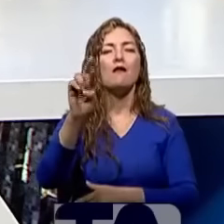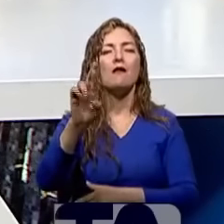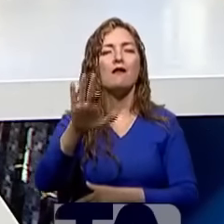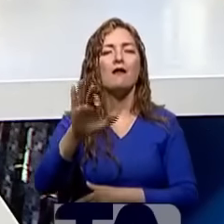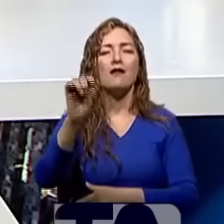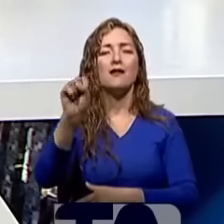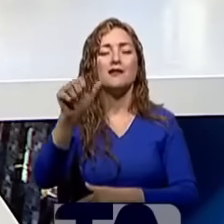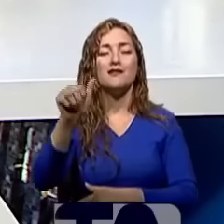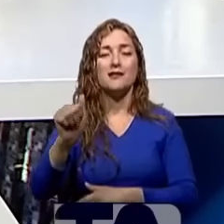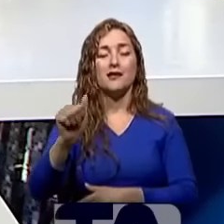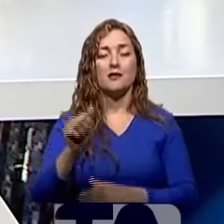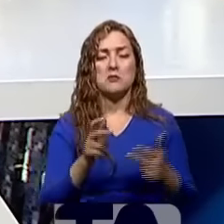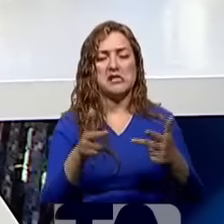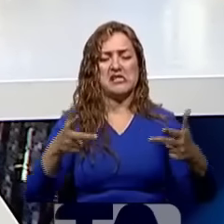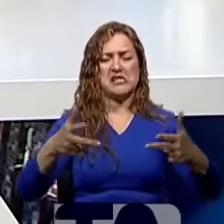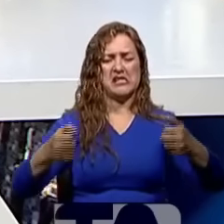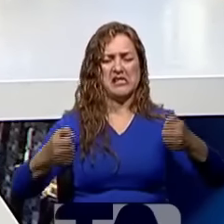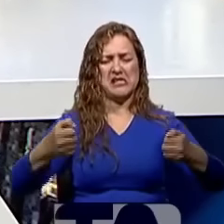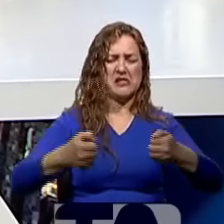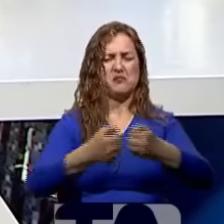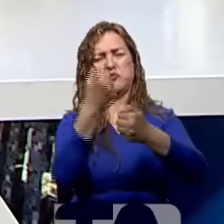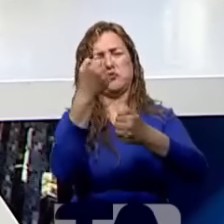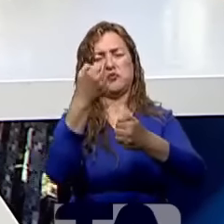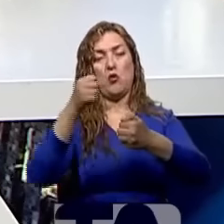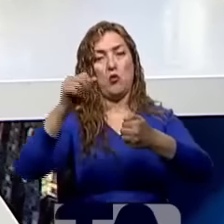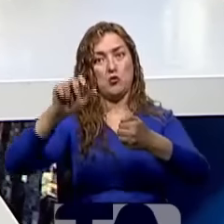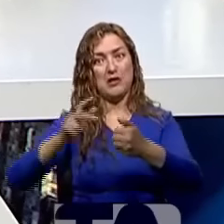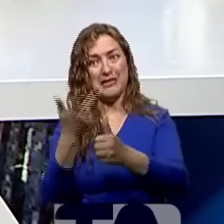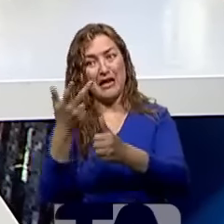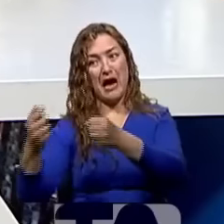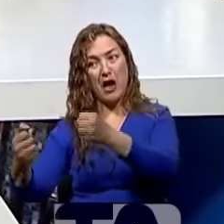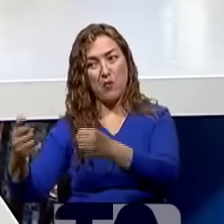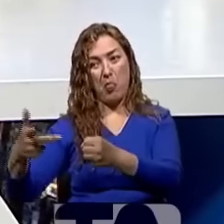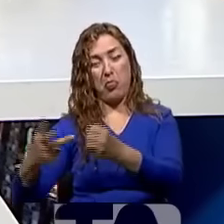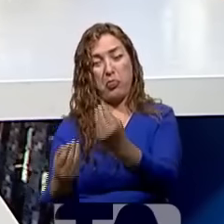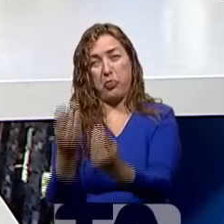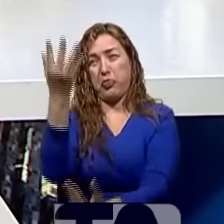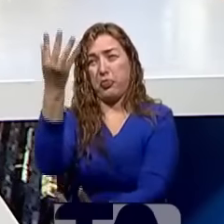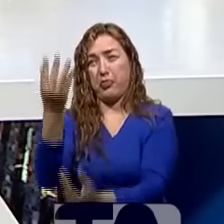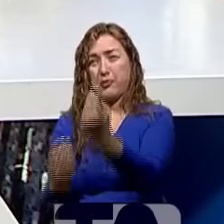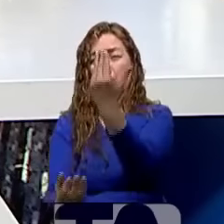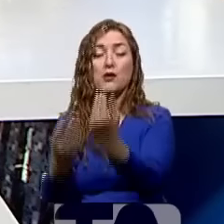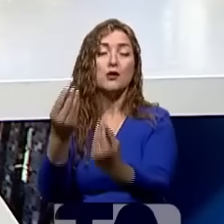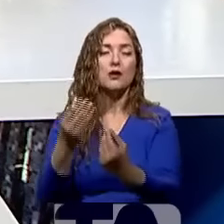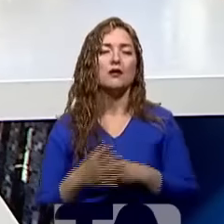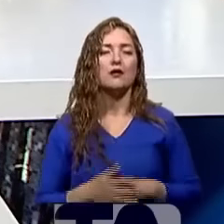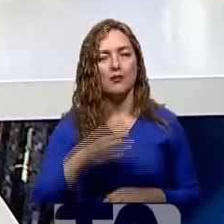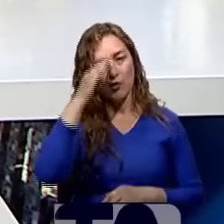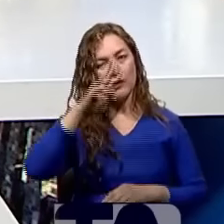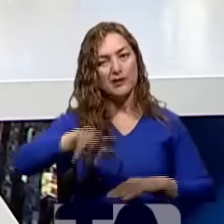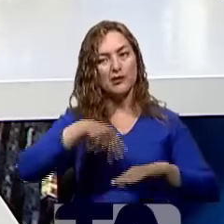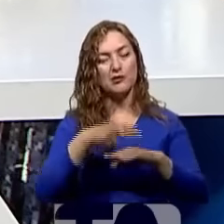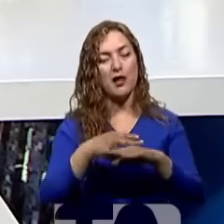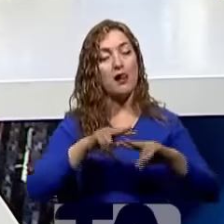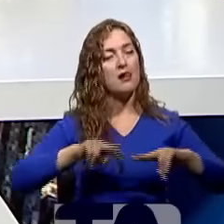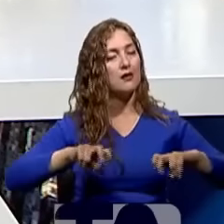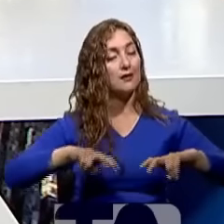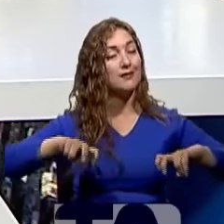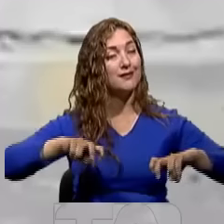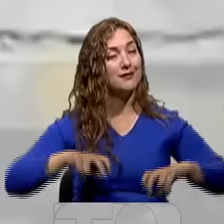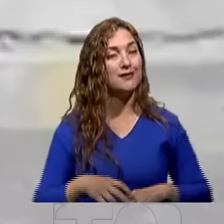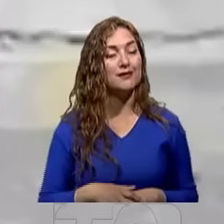dos vehículos colisionaron y un tercero terminó incendiado. Así es, y por eso la Policía Nacional ya se encuentra investigando este hecho